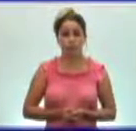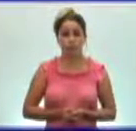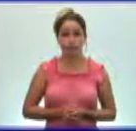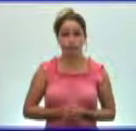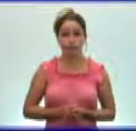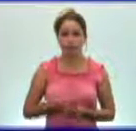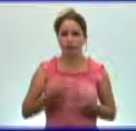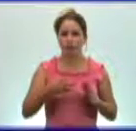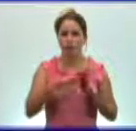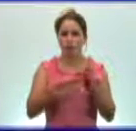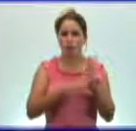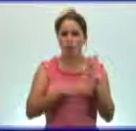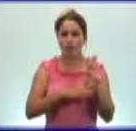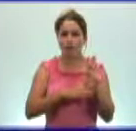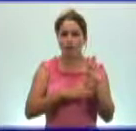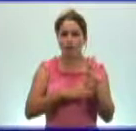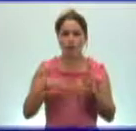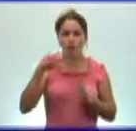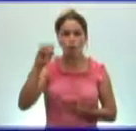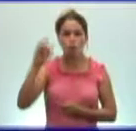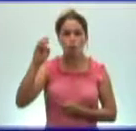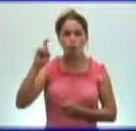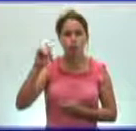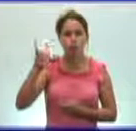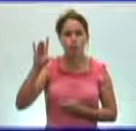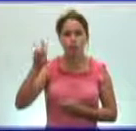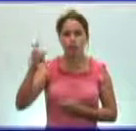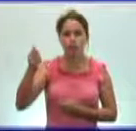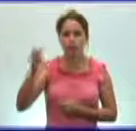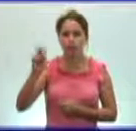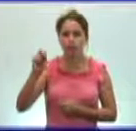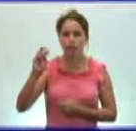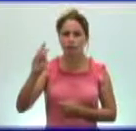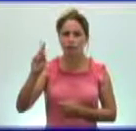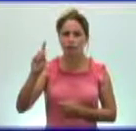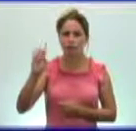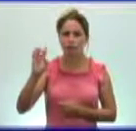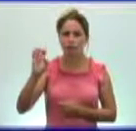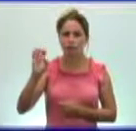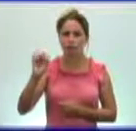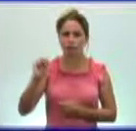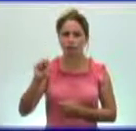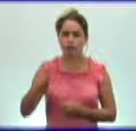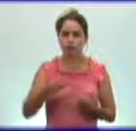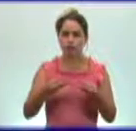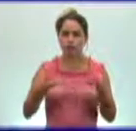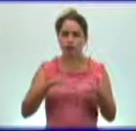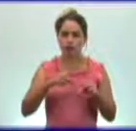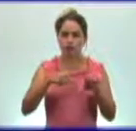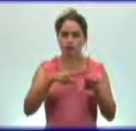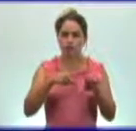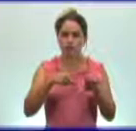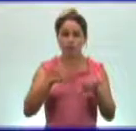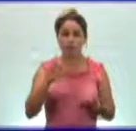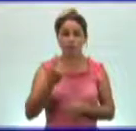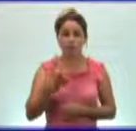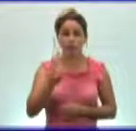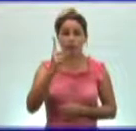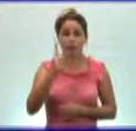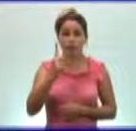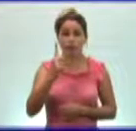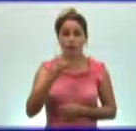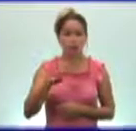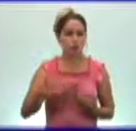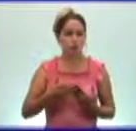propiedades oxidantes o reductoras presentaría la sustancia simple que puede formar esta sustancia? Ya que es un metal, las propiedades